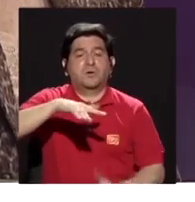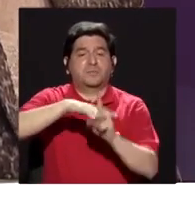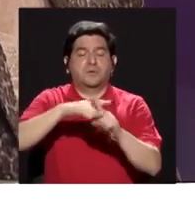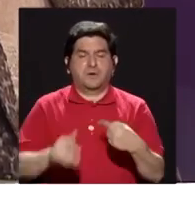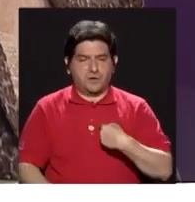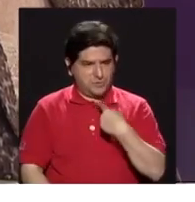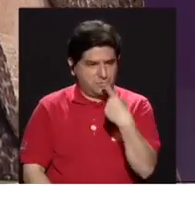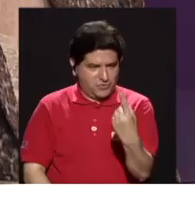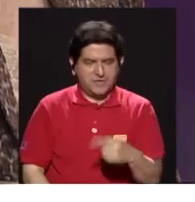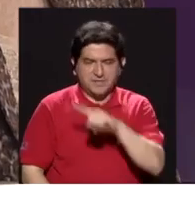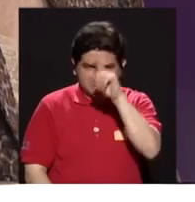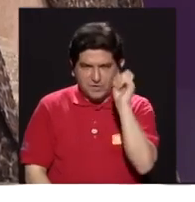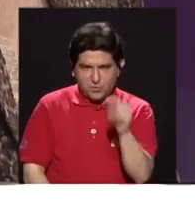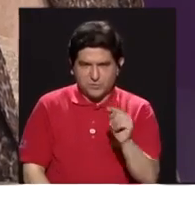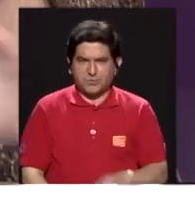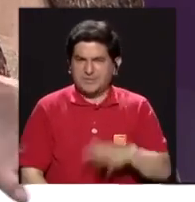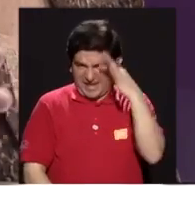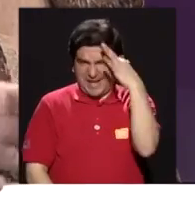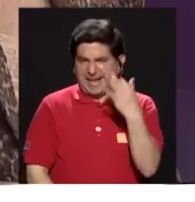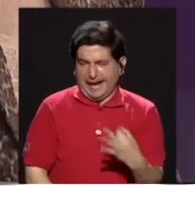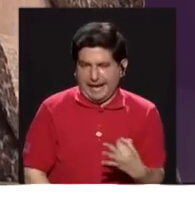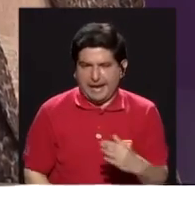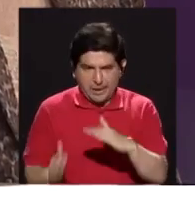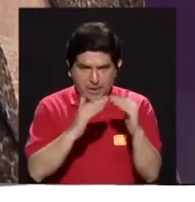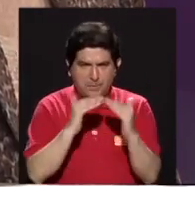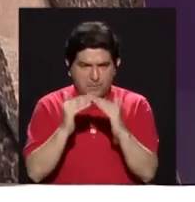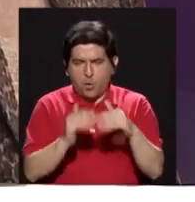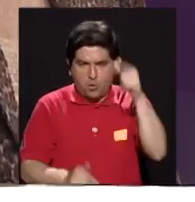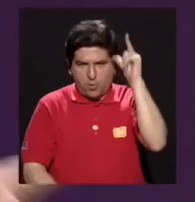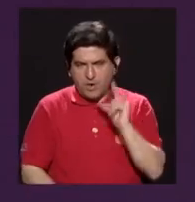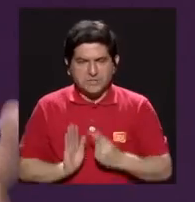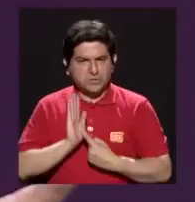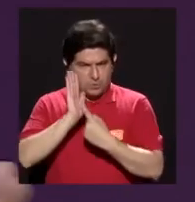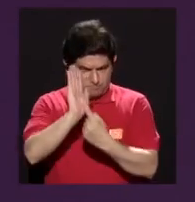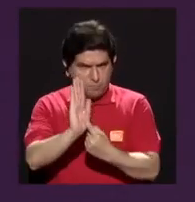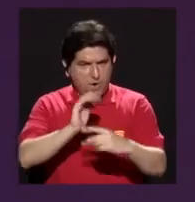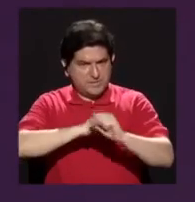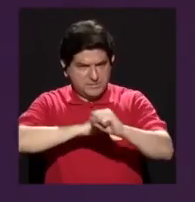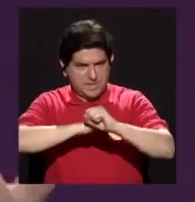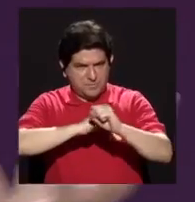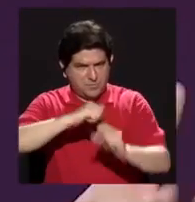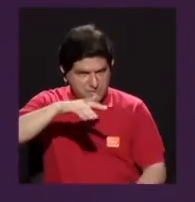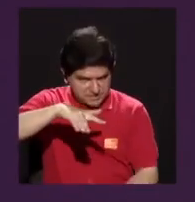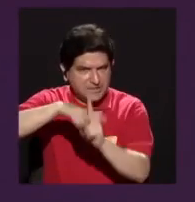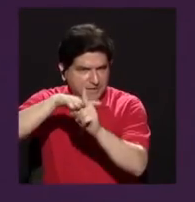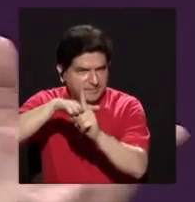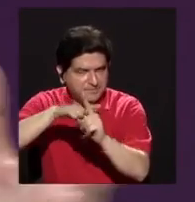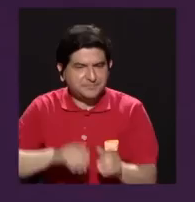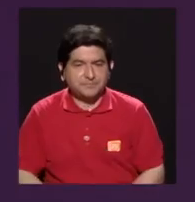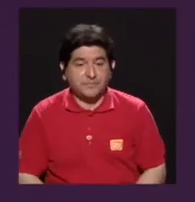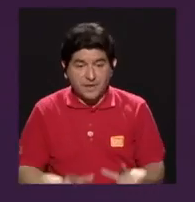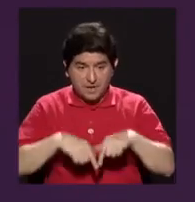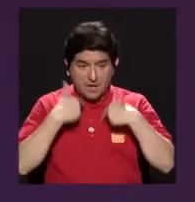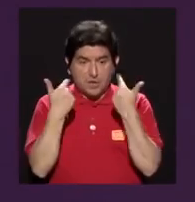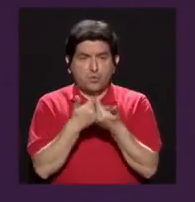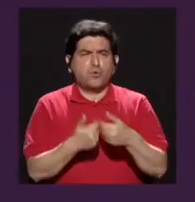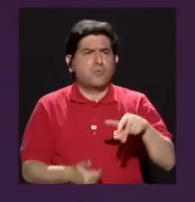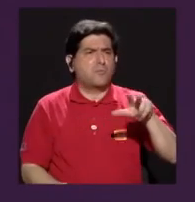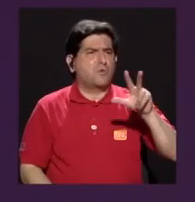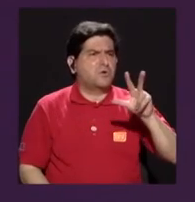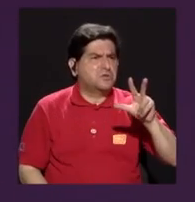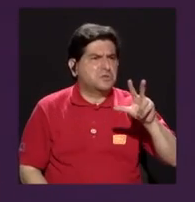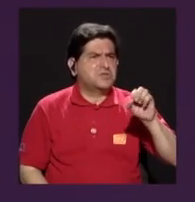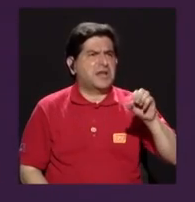planteo efectivamente la consulta ustedes consideran qué la población limonense será indicada en los anuncios y era un grupo como nuestra entera de